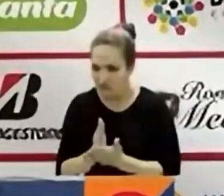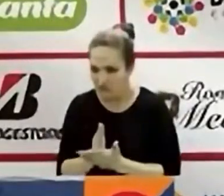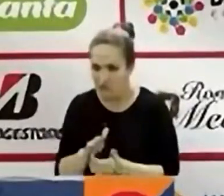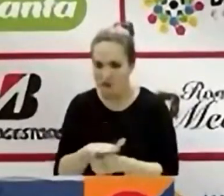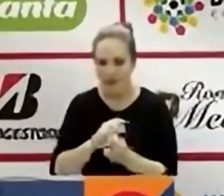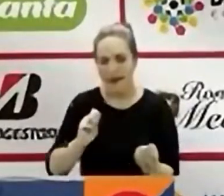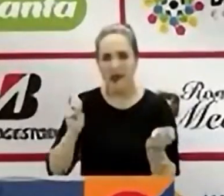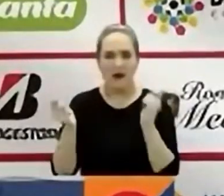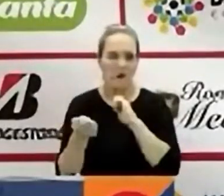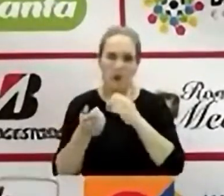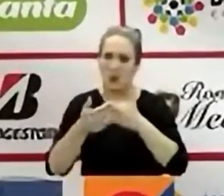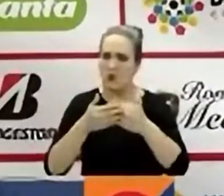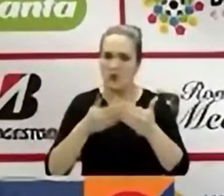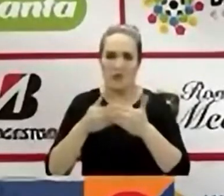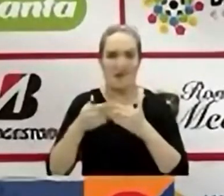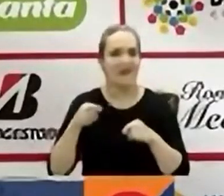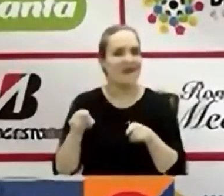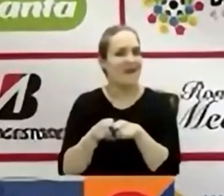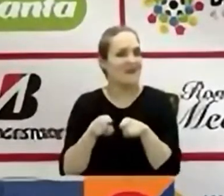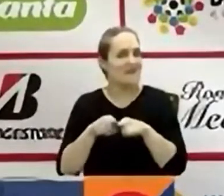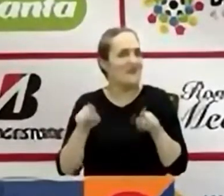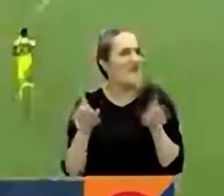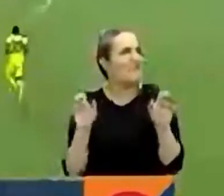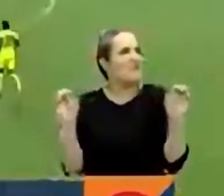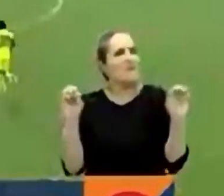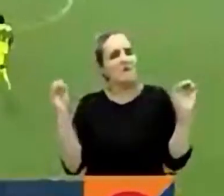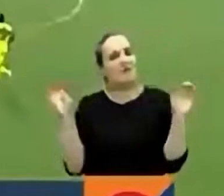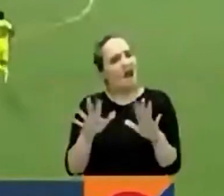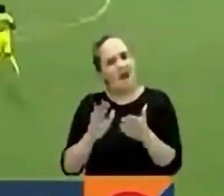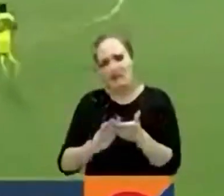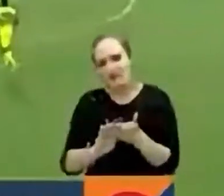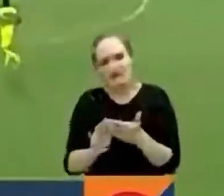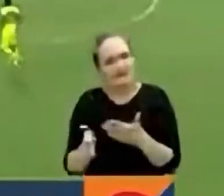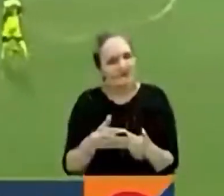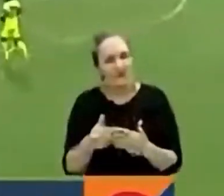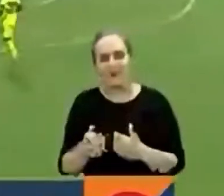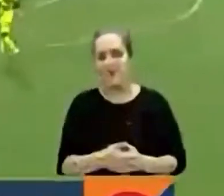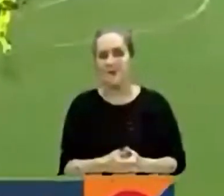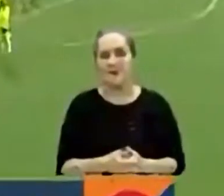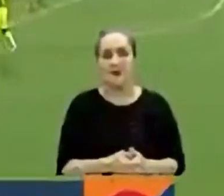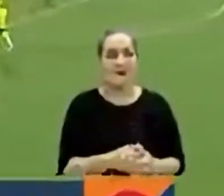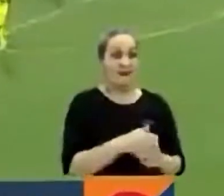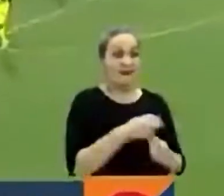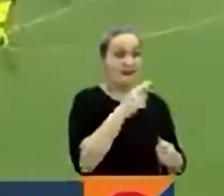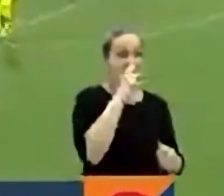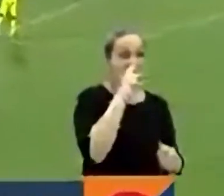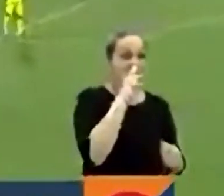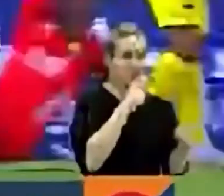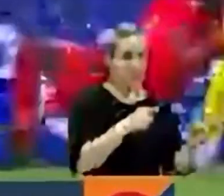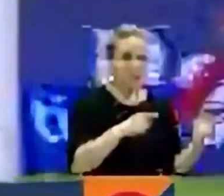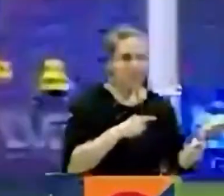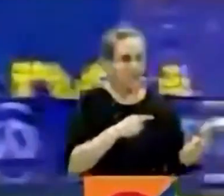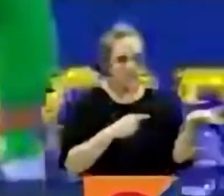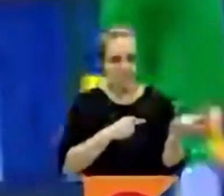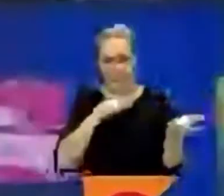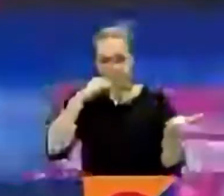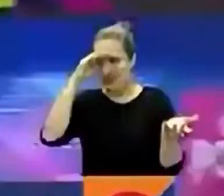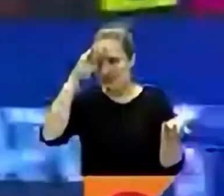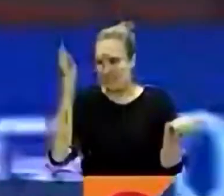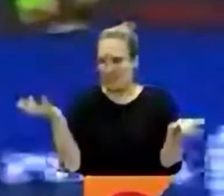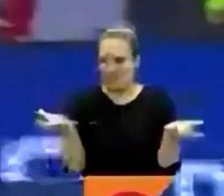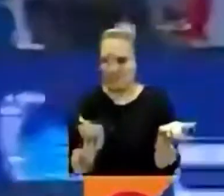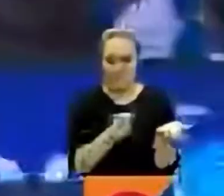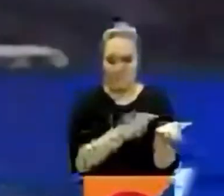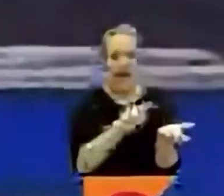donde está la magia de esto, donde hay que solucionar. Y Nacional, que pese a ser un equipo propositivo y que sufre consiguiendo los resultados,